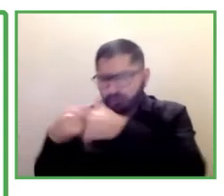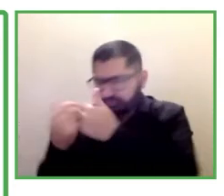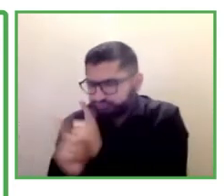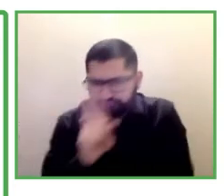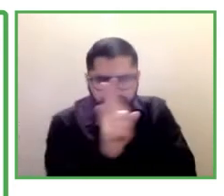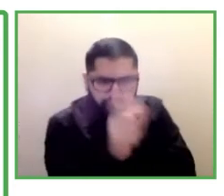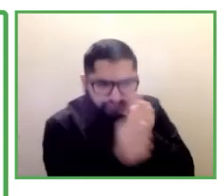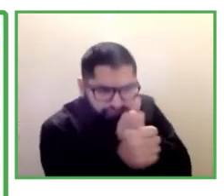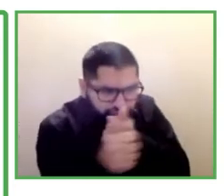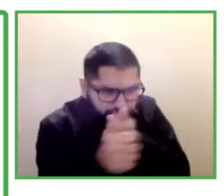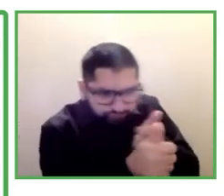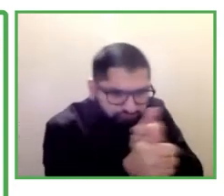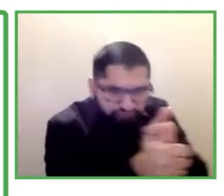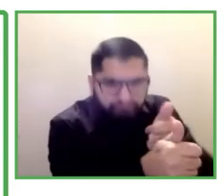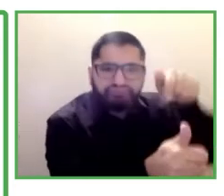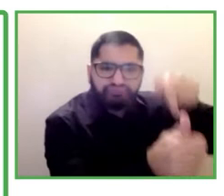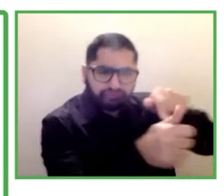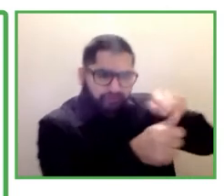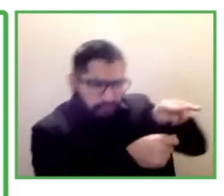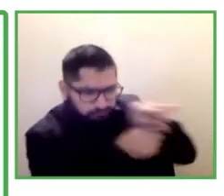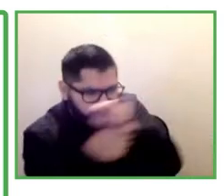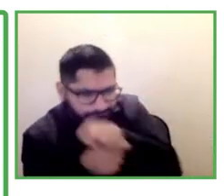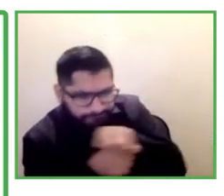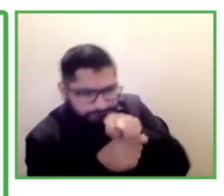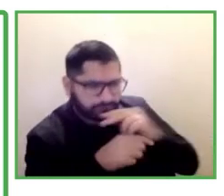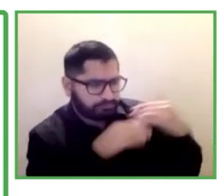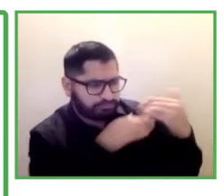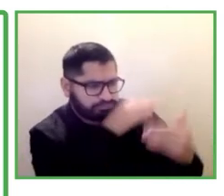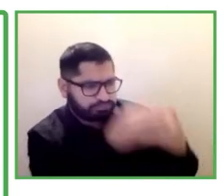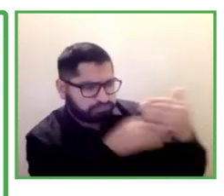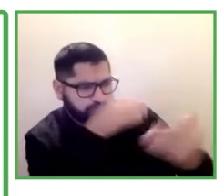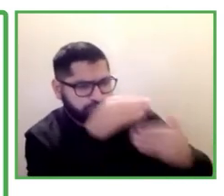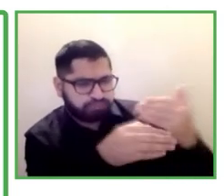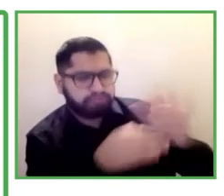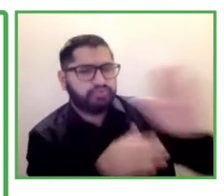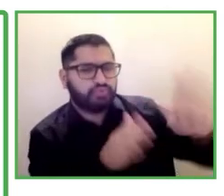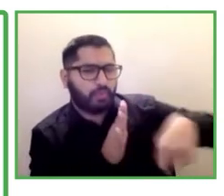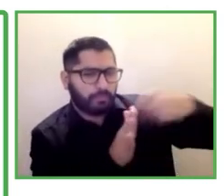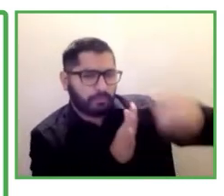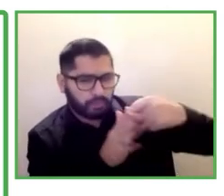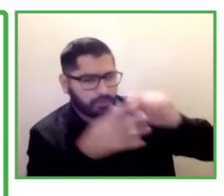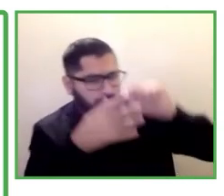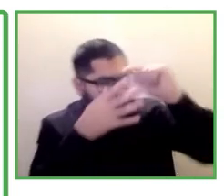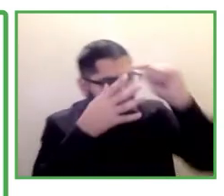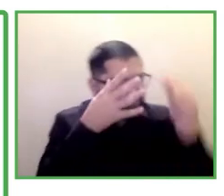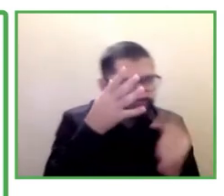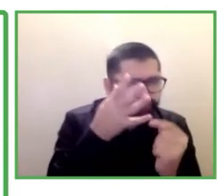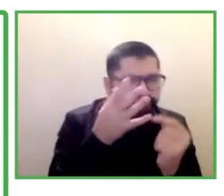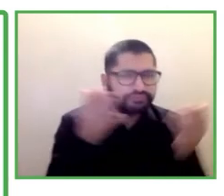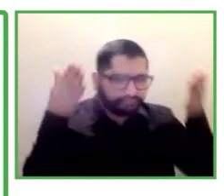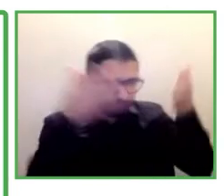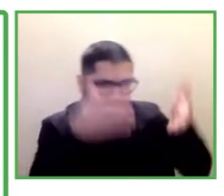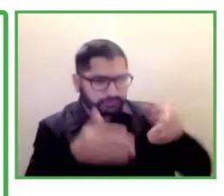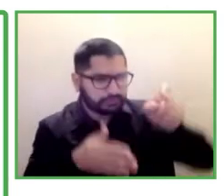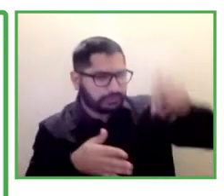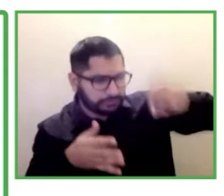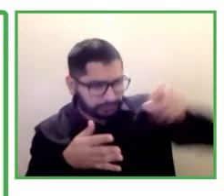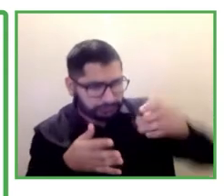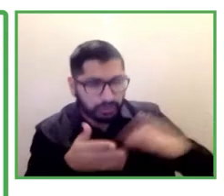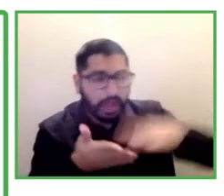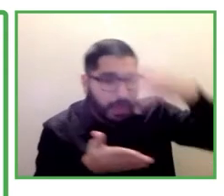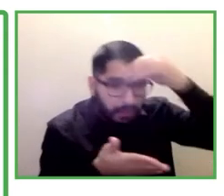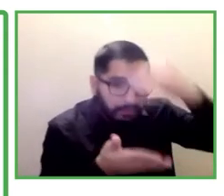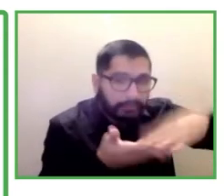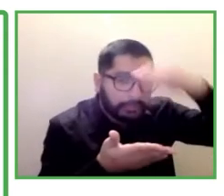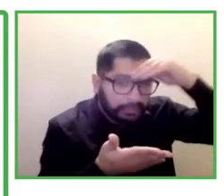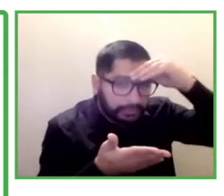necesidades, ayudarle a aprender sus tareas, y así todos pueden empezar a trabajar independientemente.